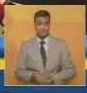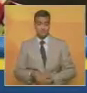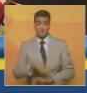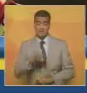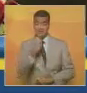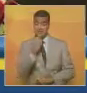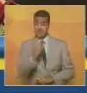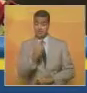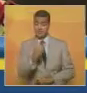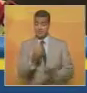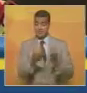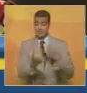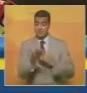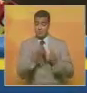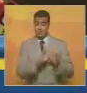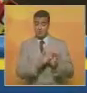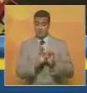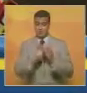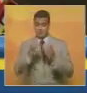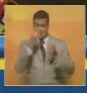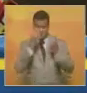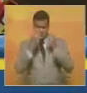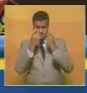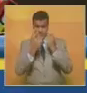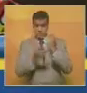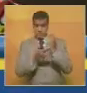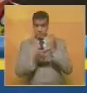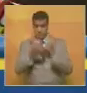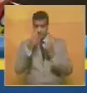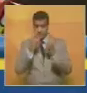también resaltó que es fundamental unir el conocimiento técnico y el